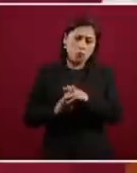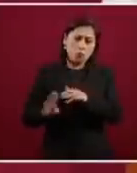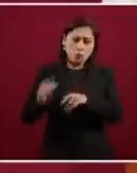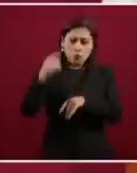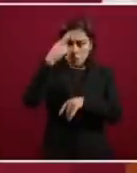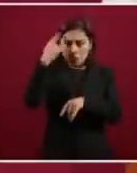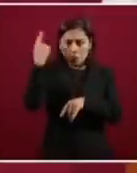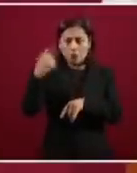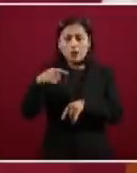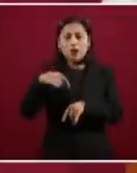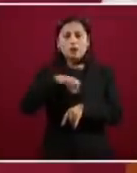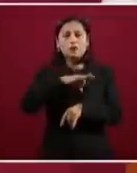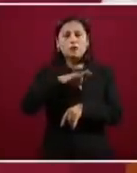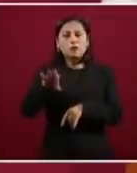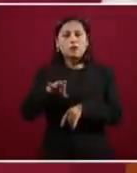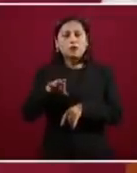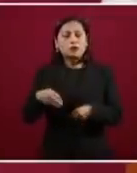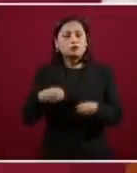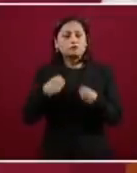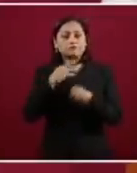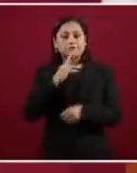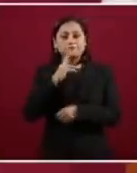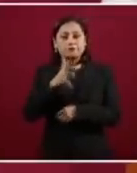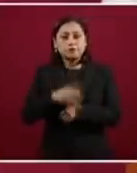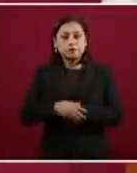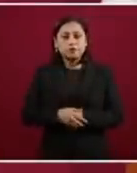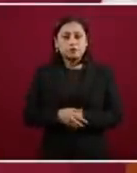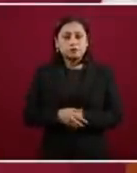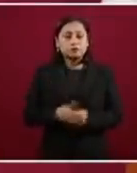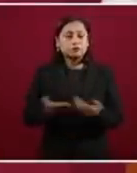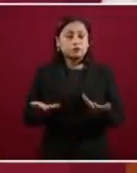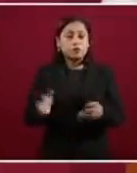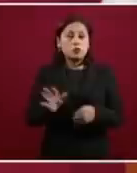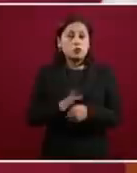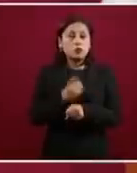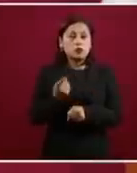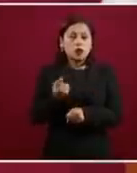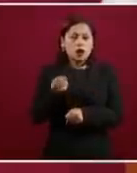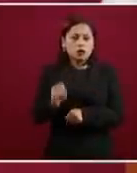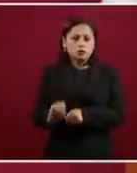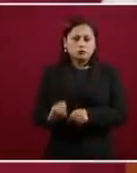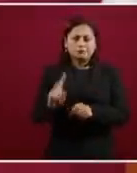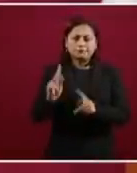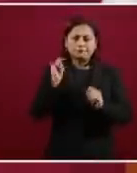a esta región por el turismo.